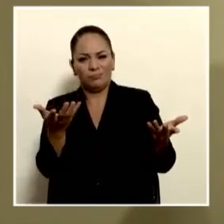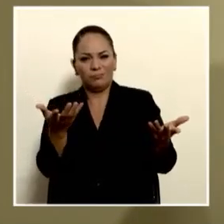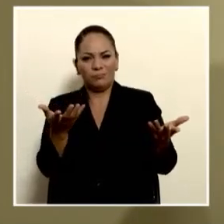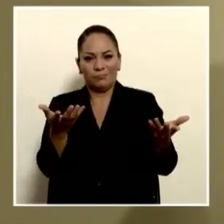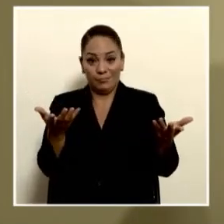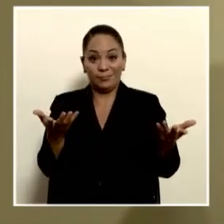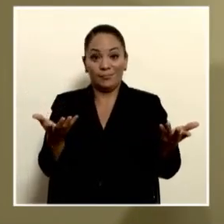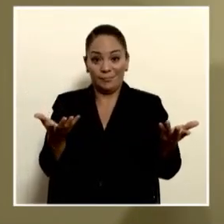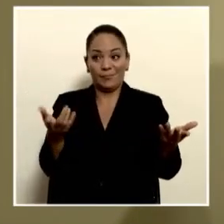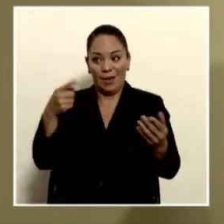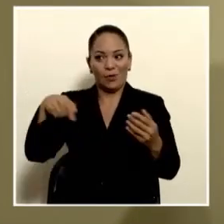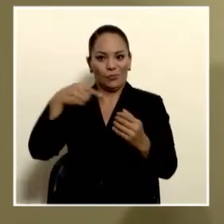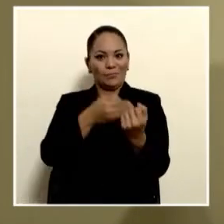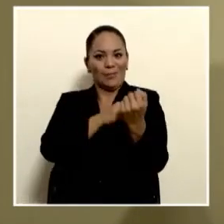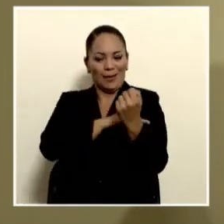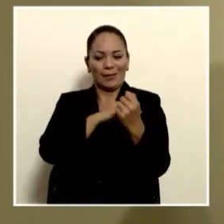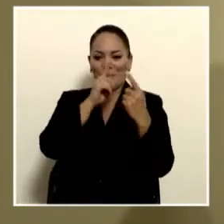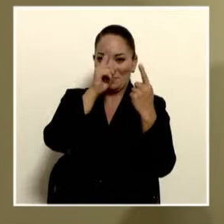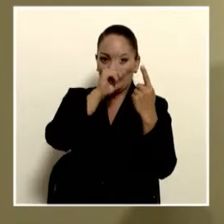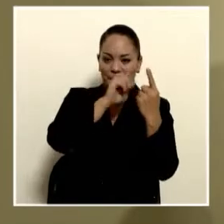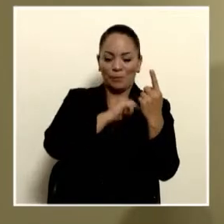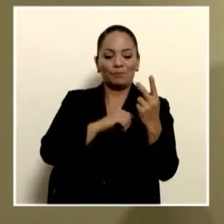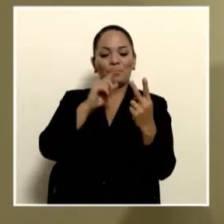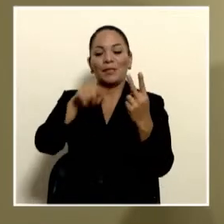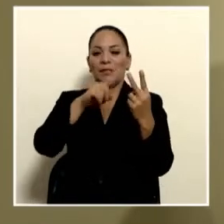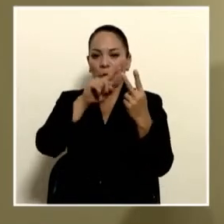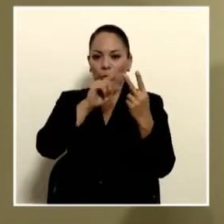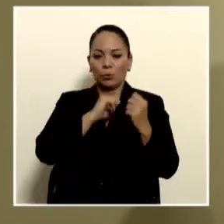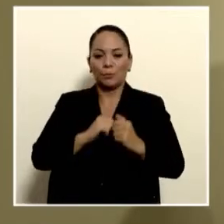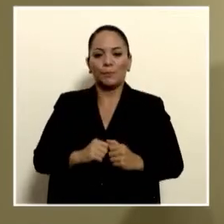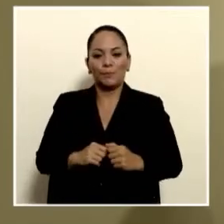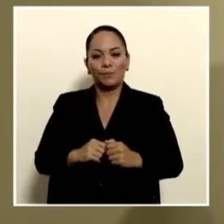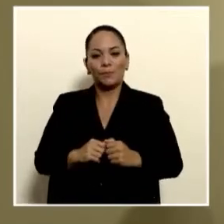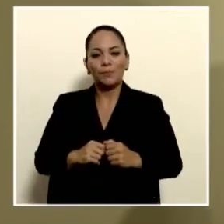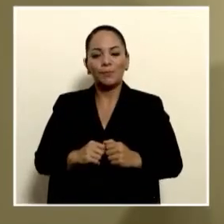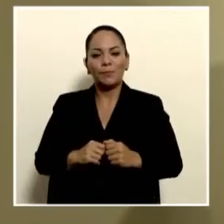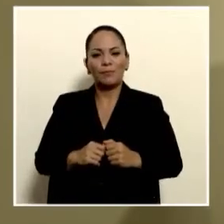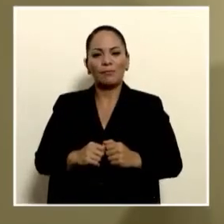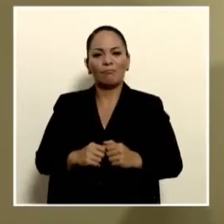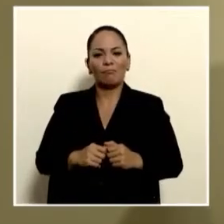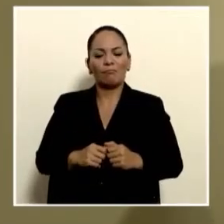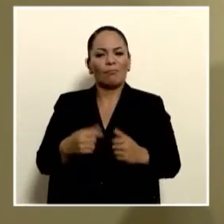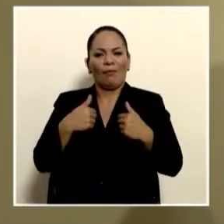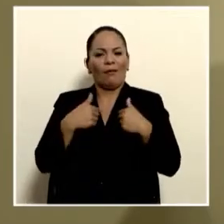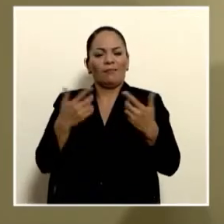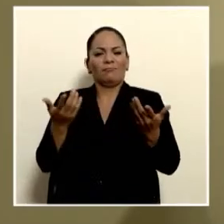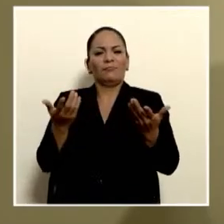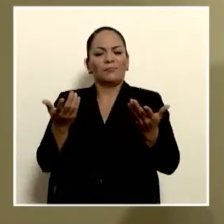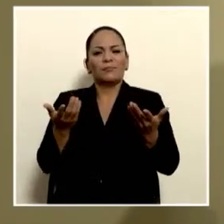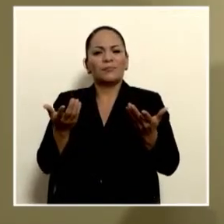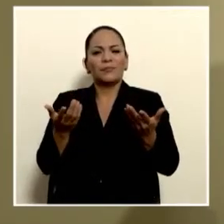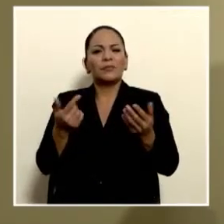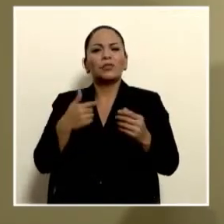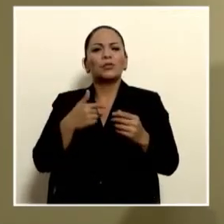¿ok? Número 1. Número 2, yo no quiero darle, hay un medio, dice,